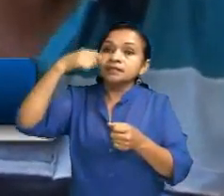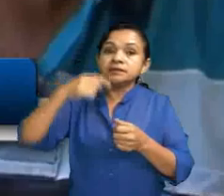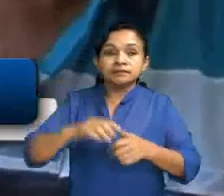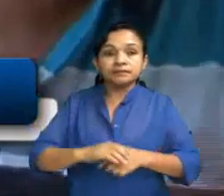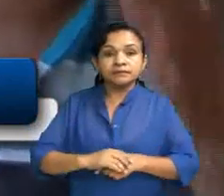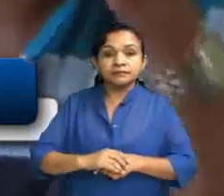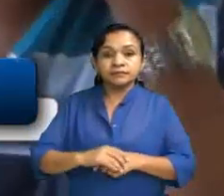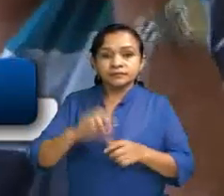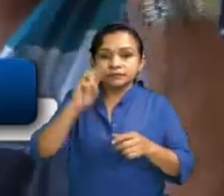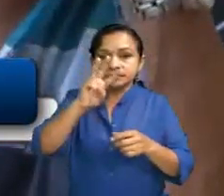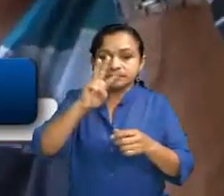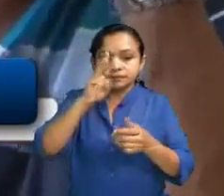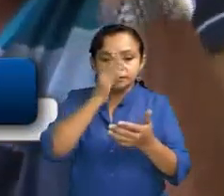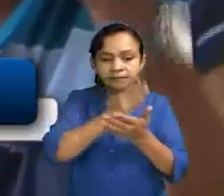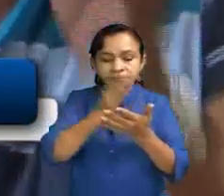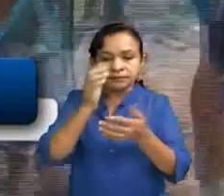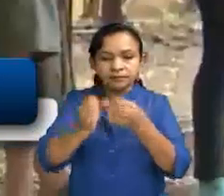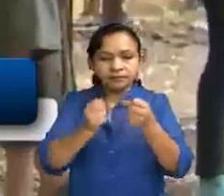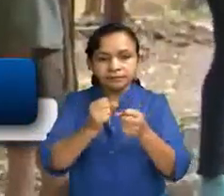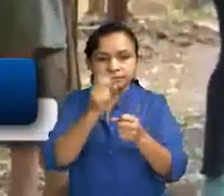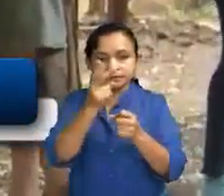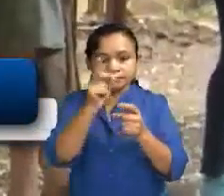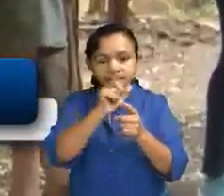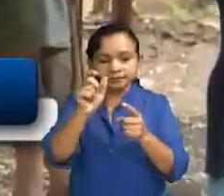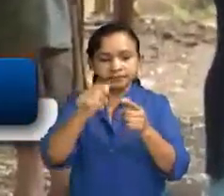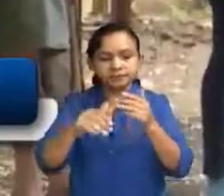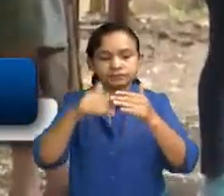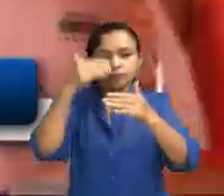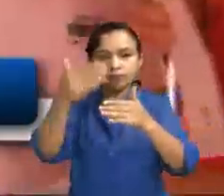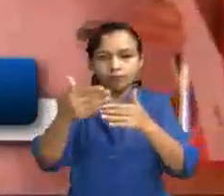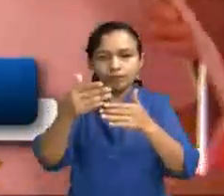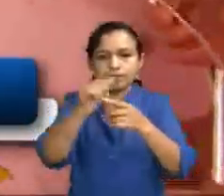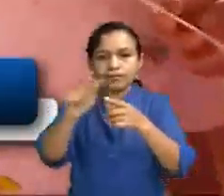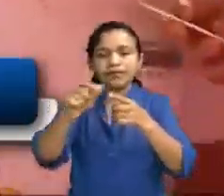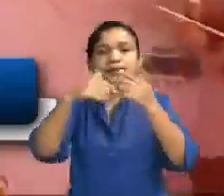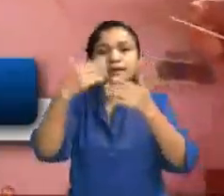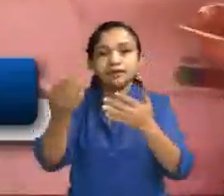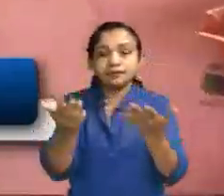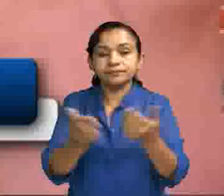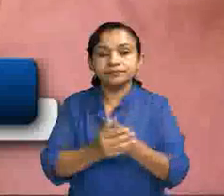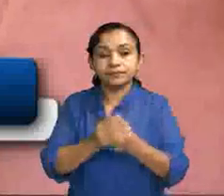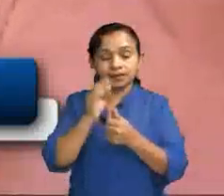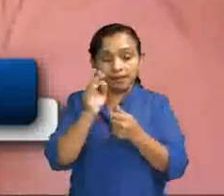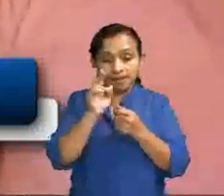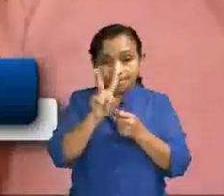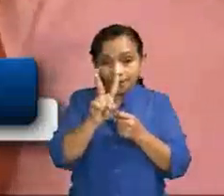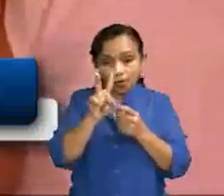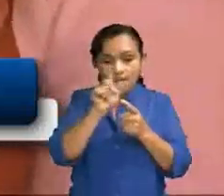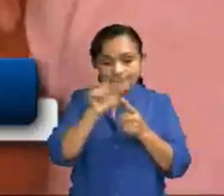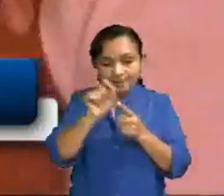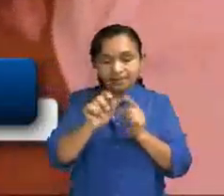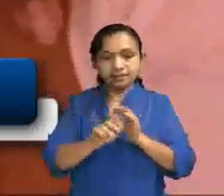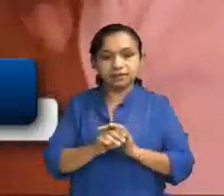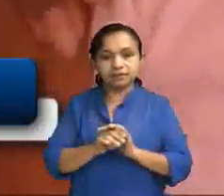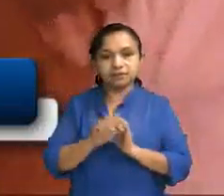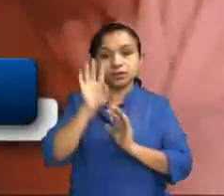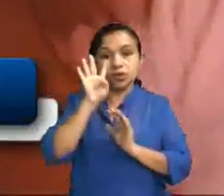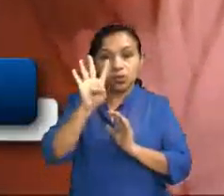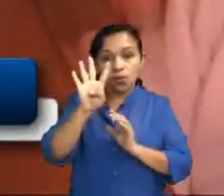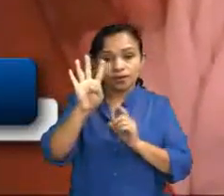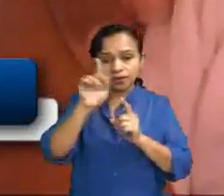que son 3 dosis al año. Después de los 2 meses, ¿a los cuántos meses se le vuelve a poner? A los 4 meses y después a los 6 meses de